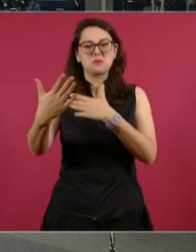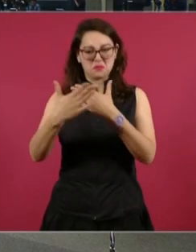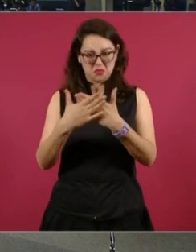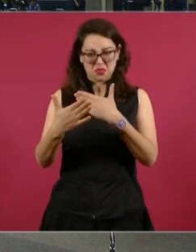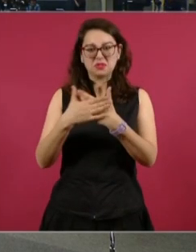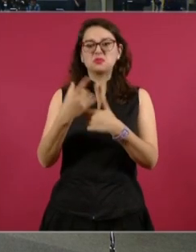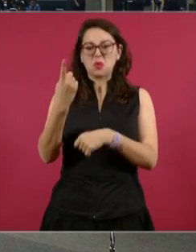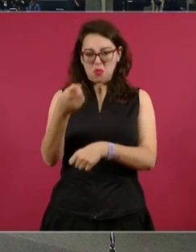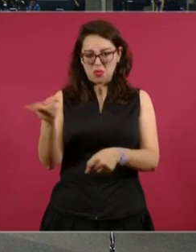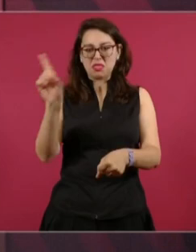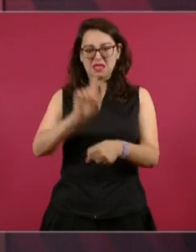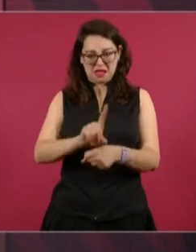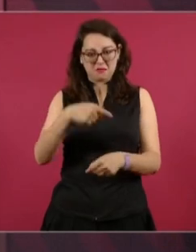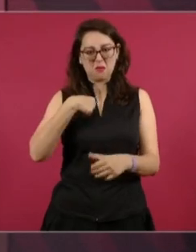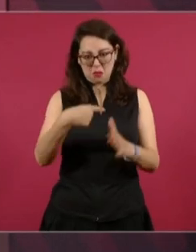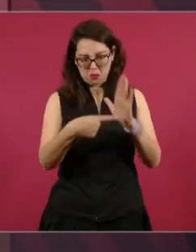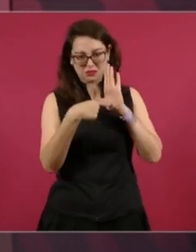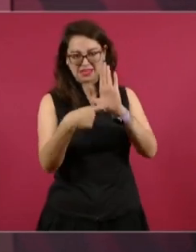que utilizan.